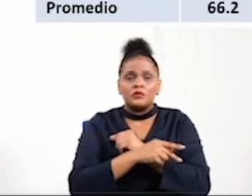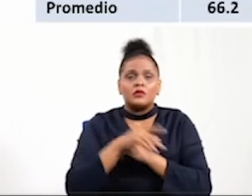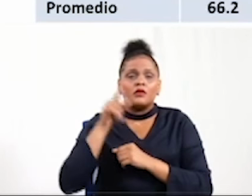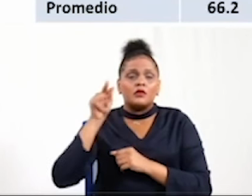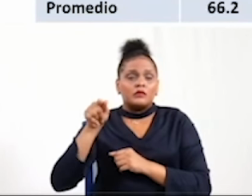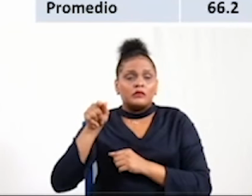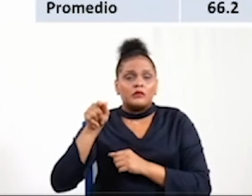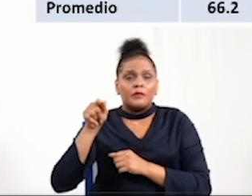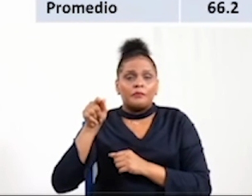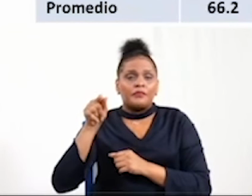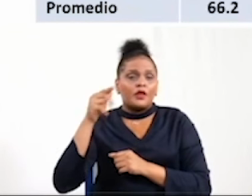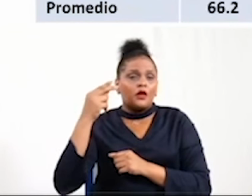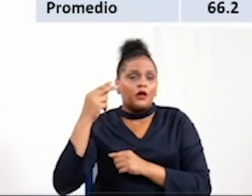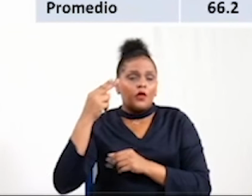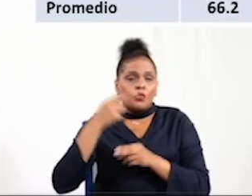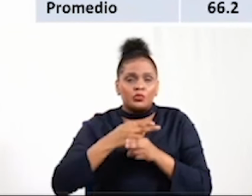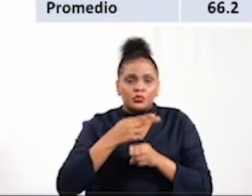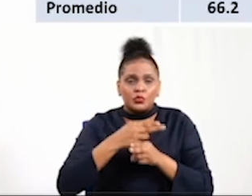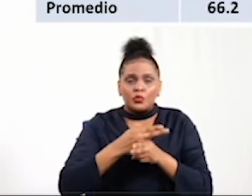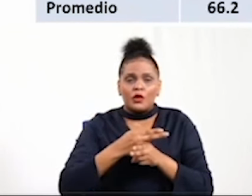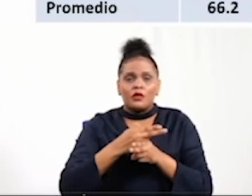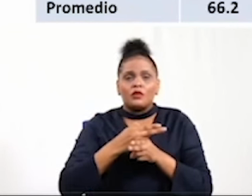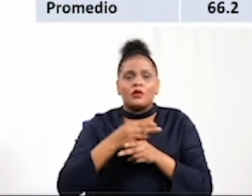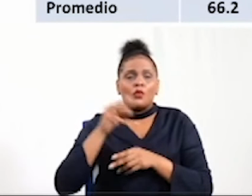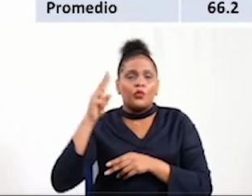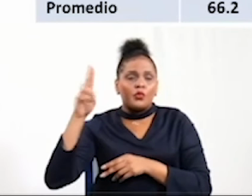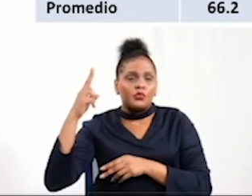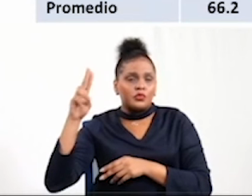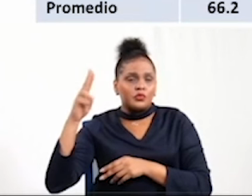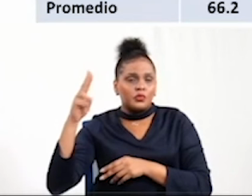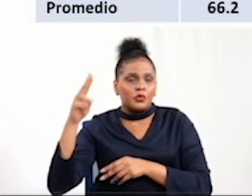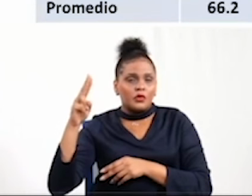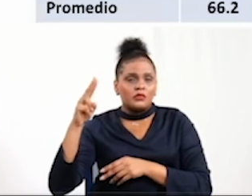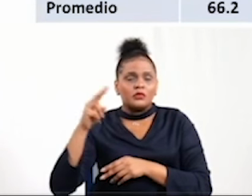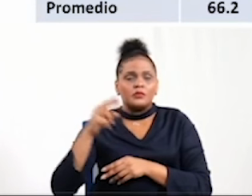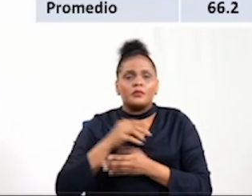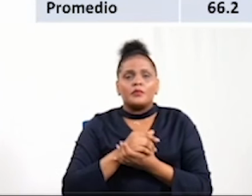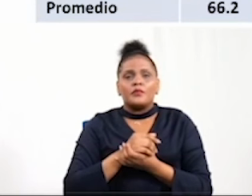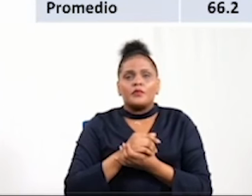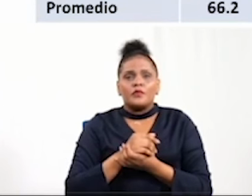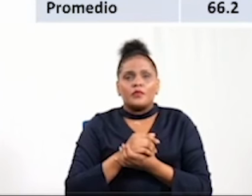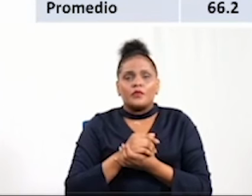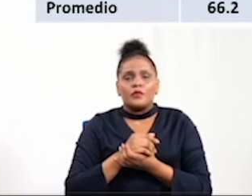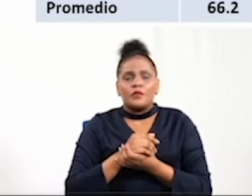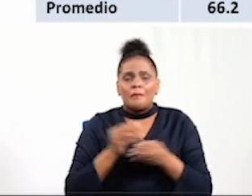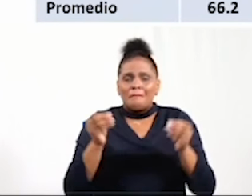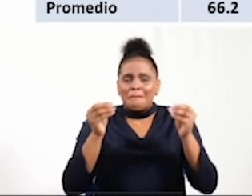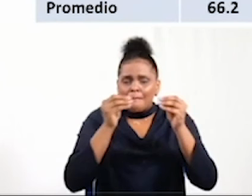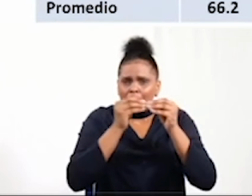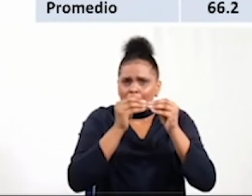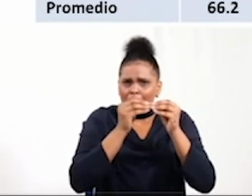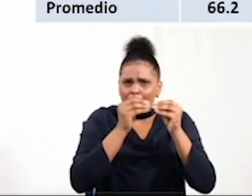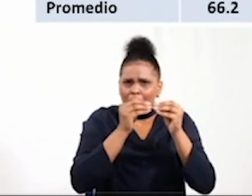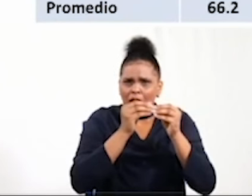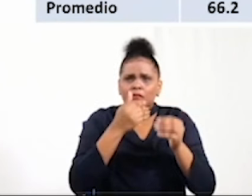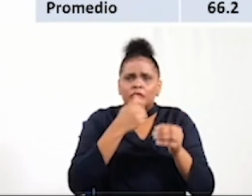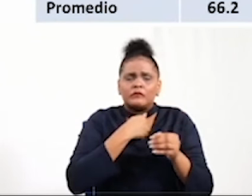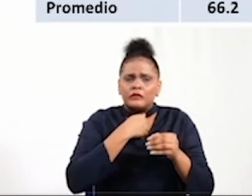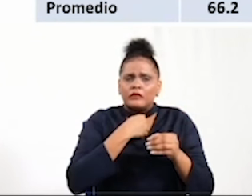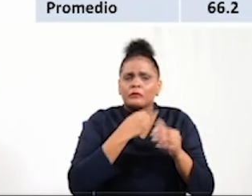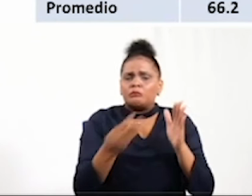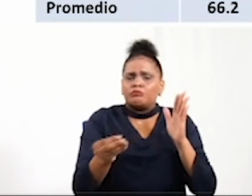guatemala y uruguay por encima de los 40 puntos pero hay desafíos incluso más empinados por